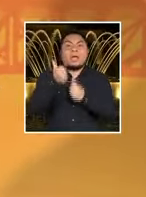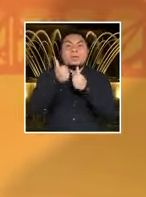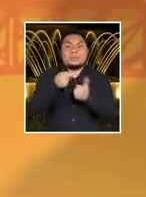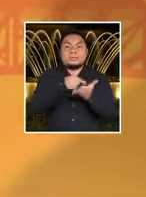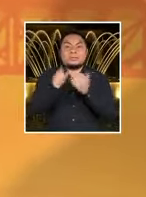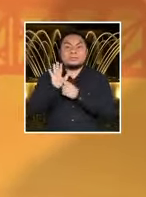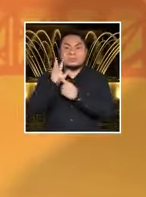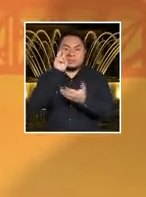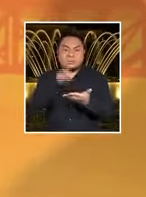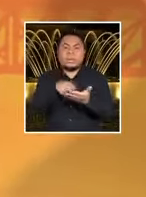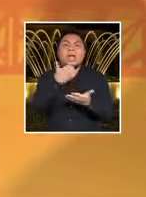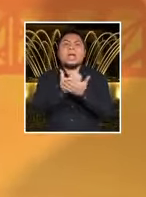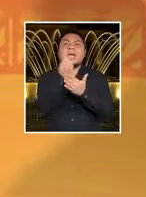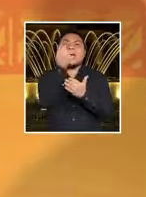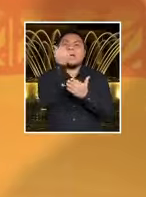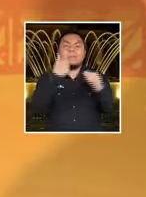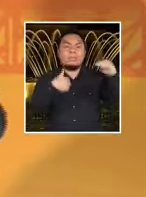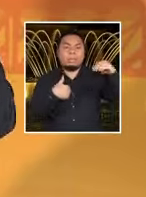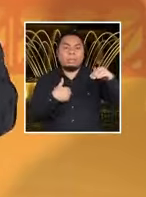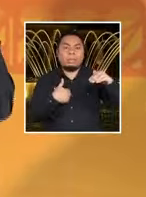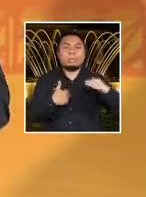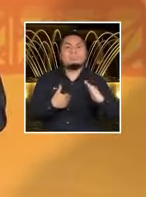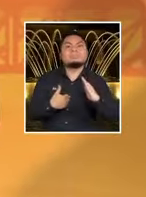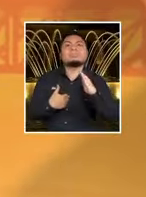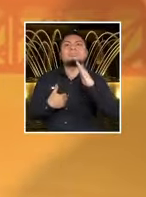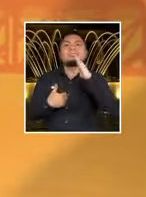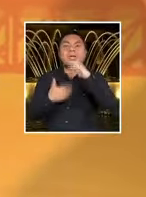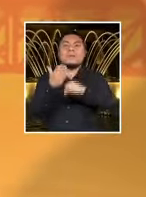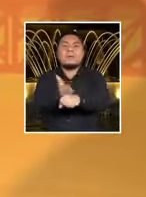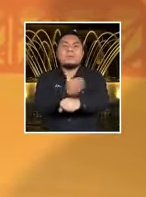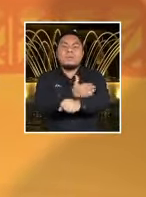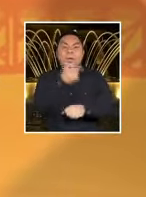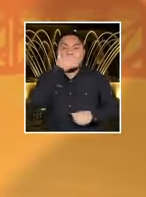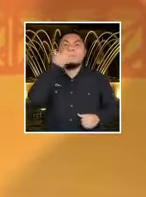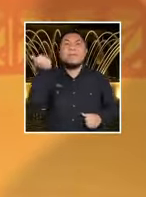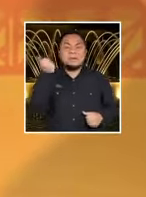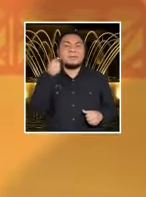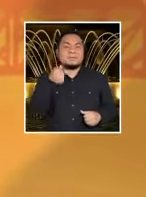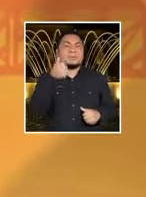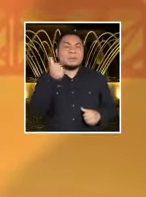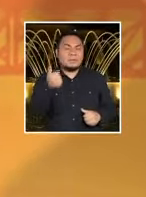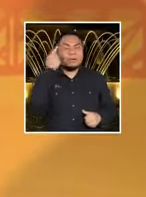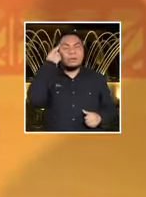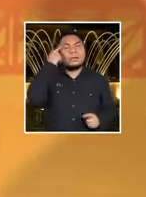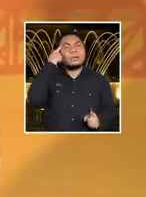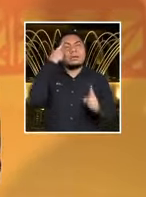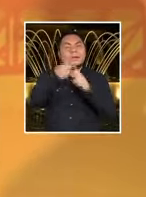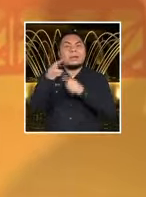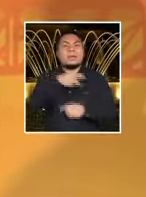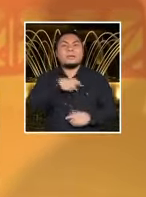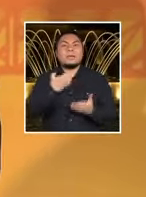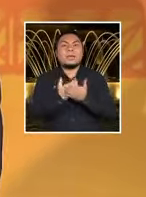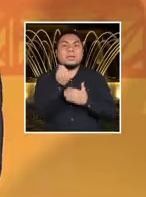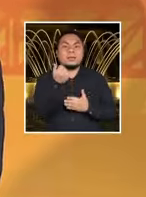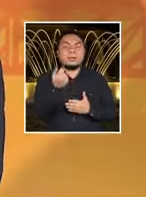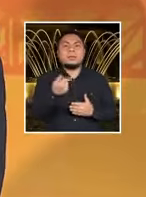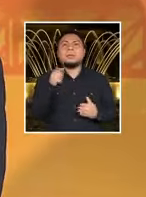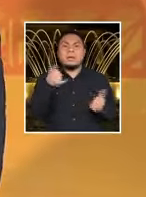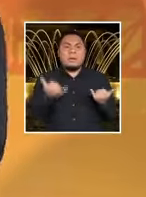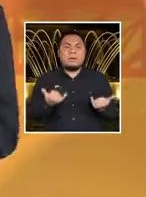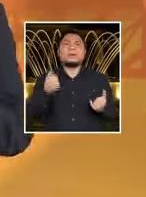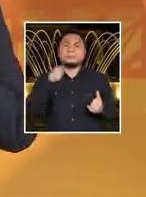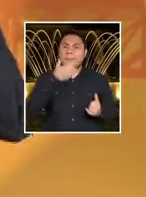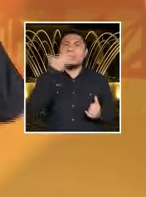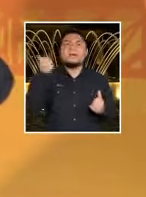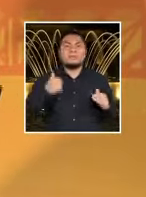semana, así lo indican. Son incluso mejores de los que había proyectado el Ministerio de Economía y Finanzas,